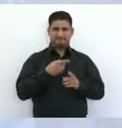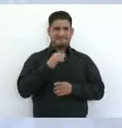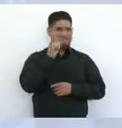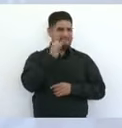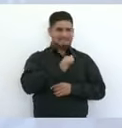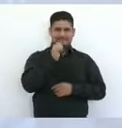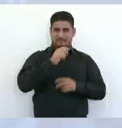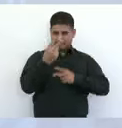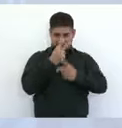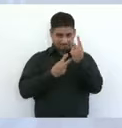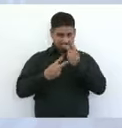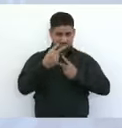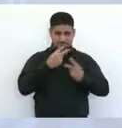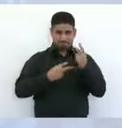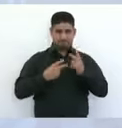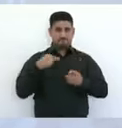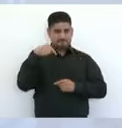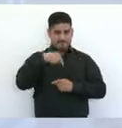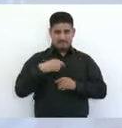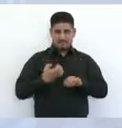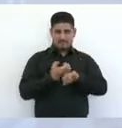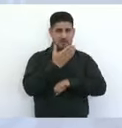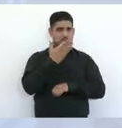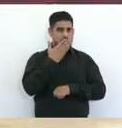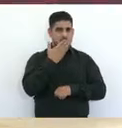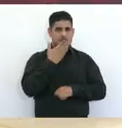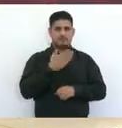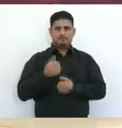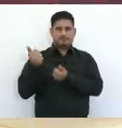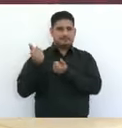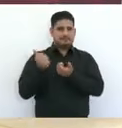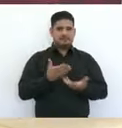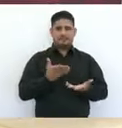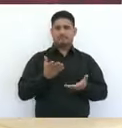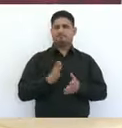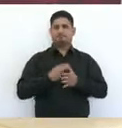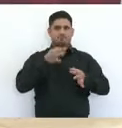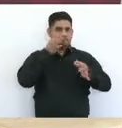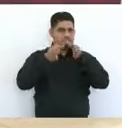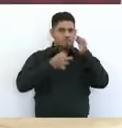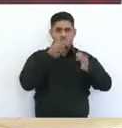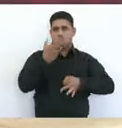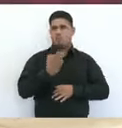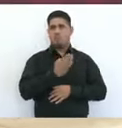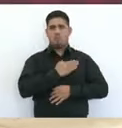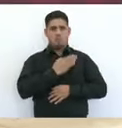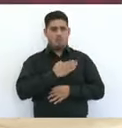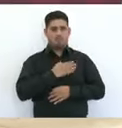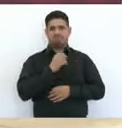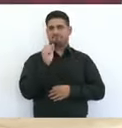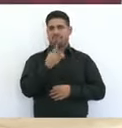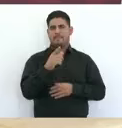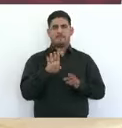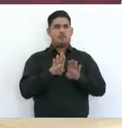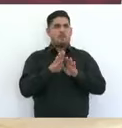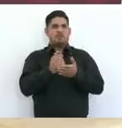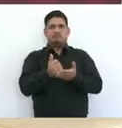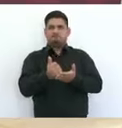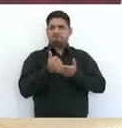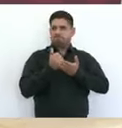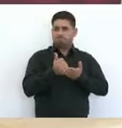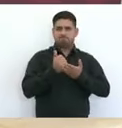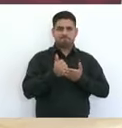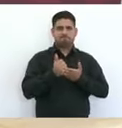en cada visita a Sonora nos trae buenas noticias y nos ayuda